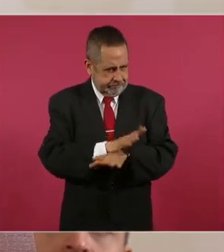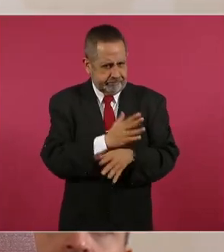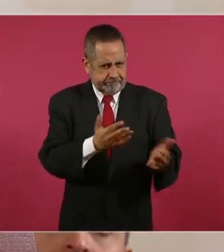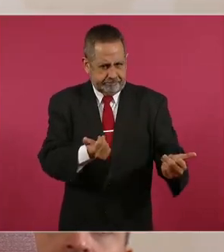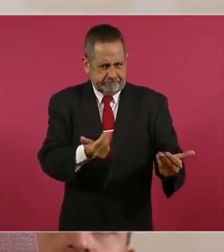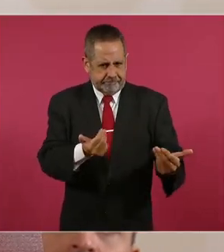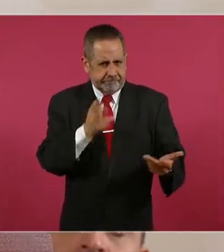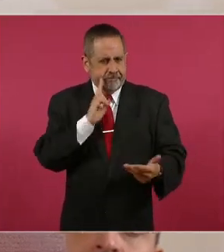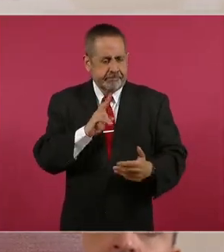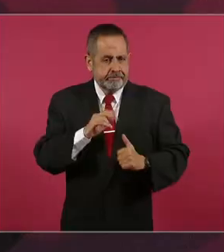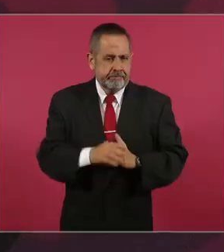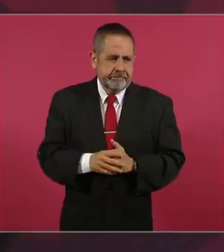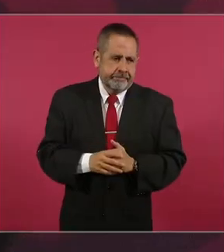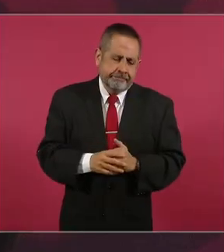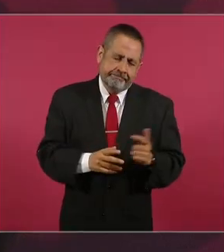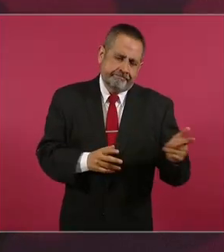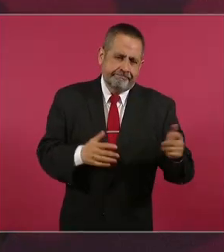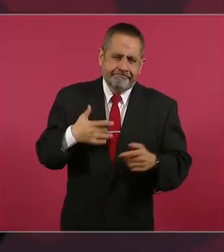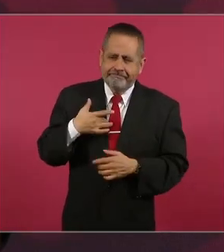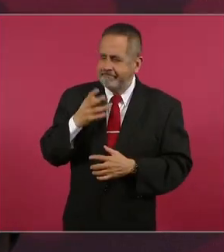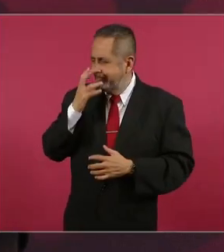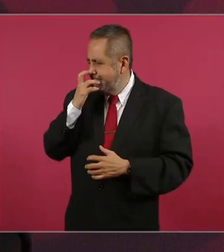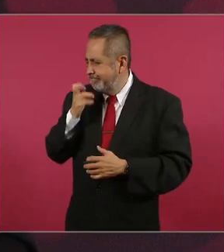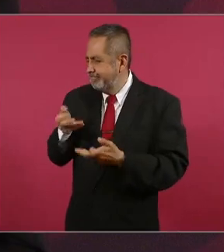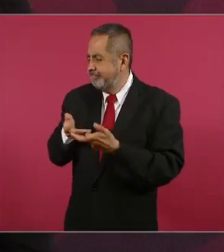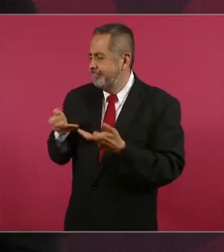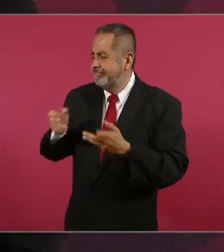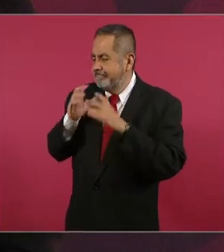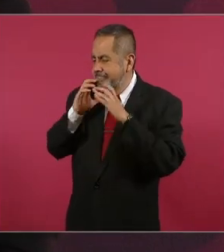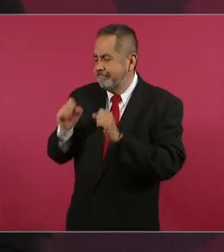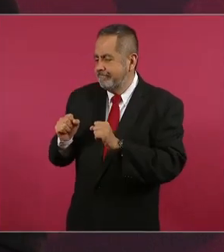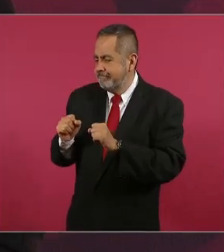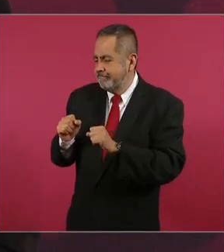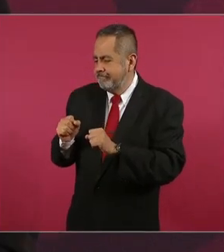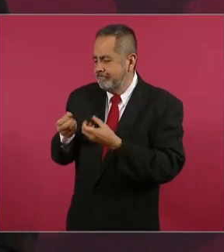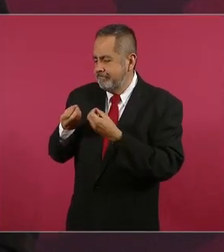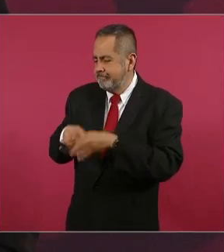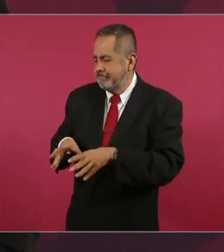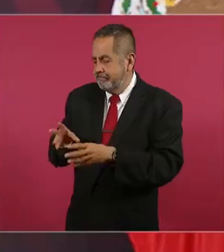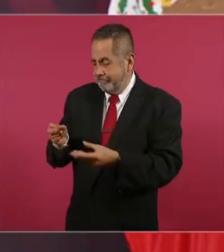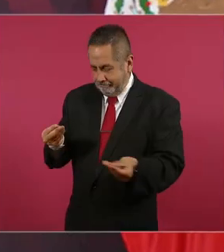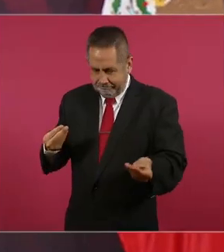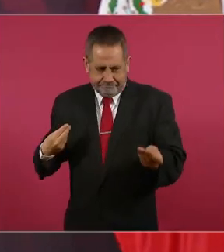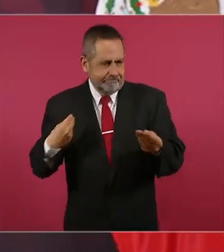Y repito, me va a dar mucha tristeza porque voy a tener que dejarle